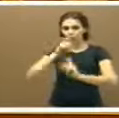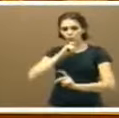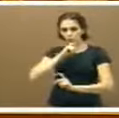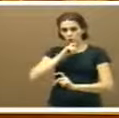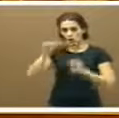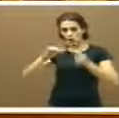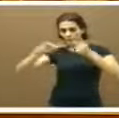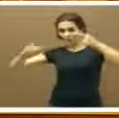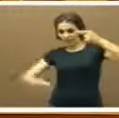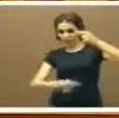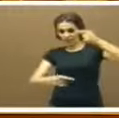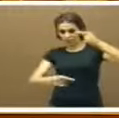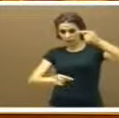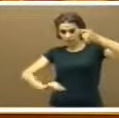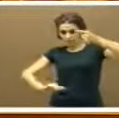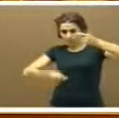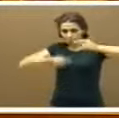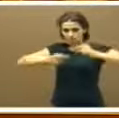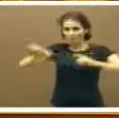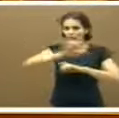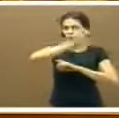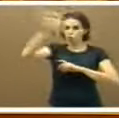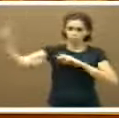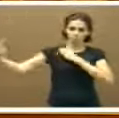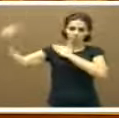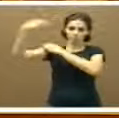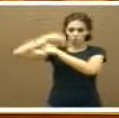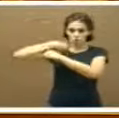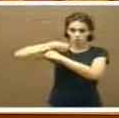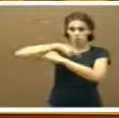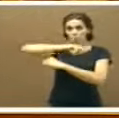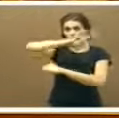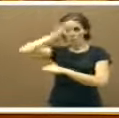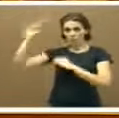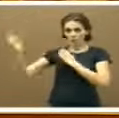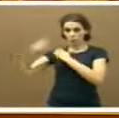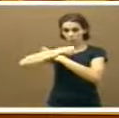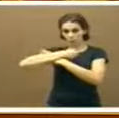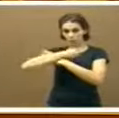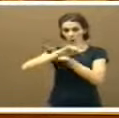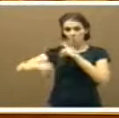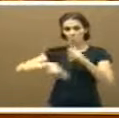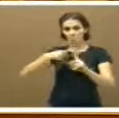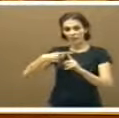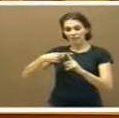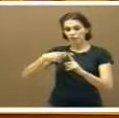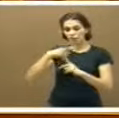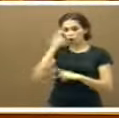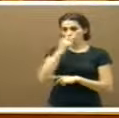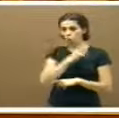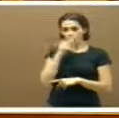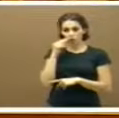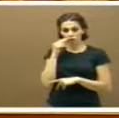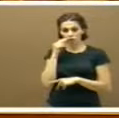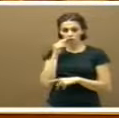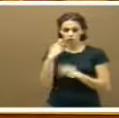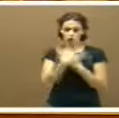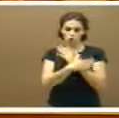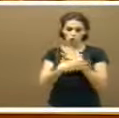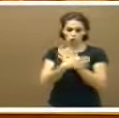déficit que nos exigían desde Europa, que nos exigían de Madrid y al que se comprometió el Gobierno del señor